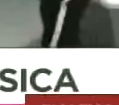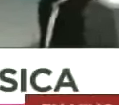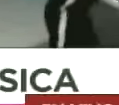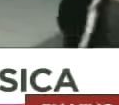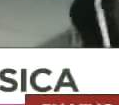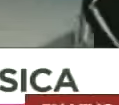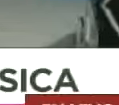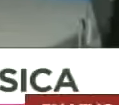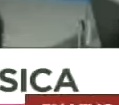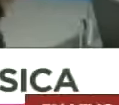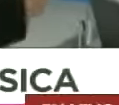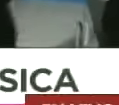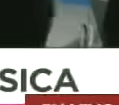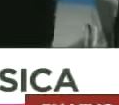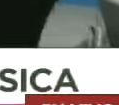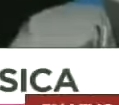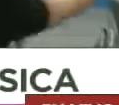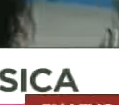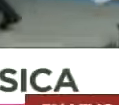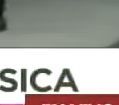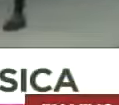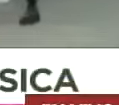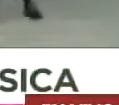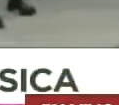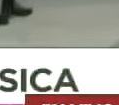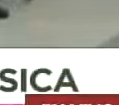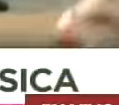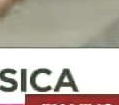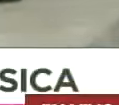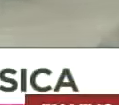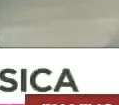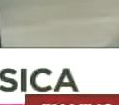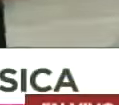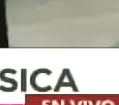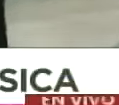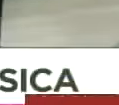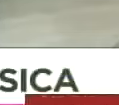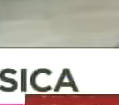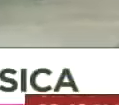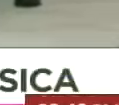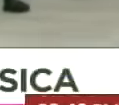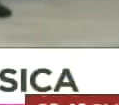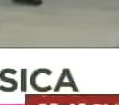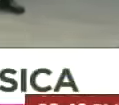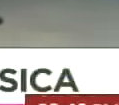somos hermanos. Así que te hace feliz aquí.